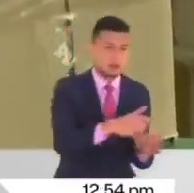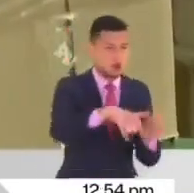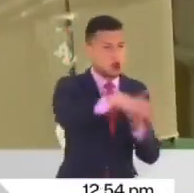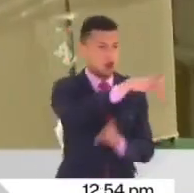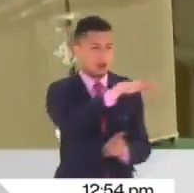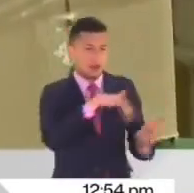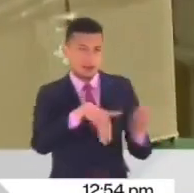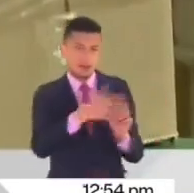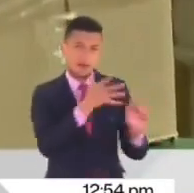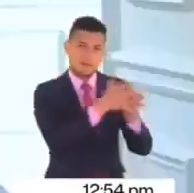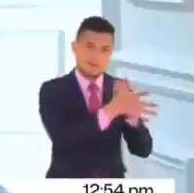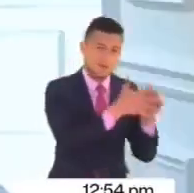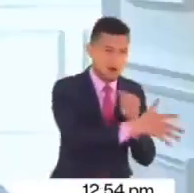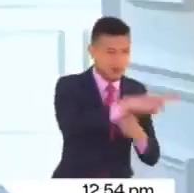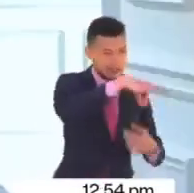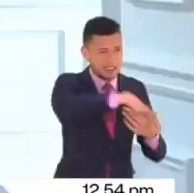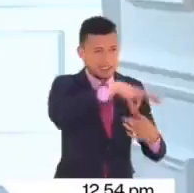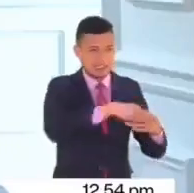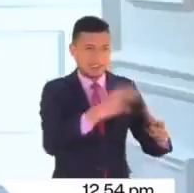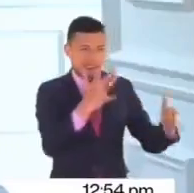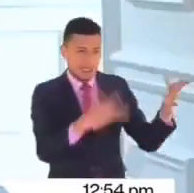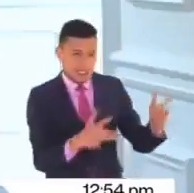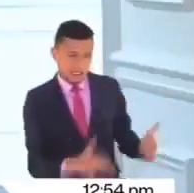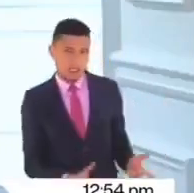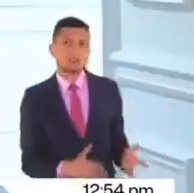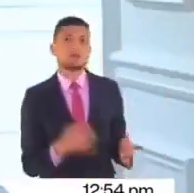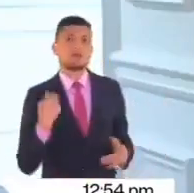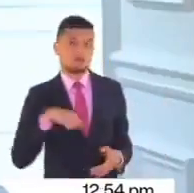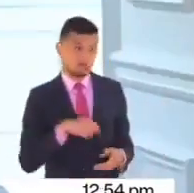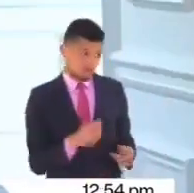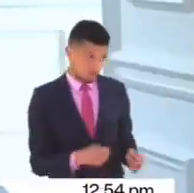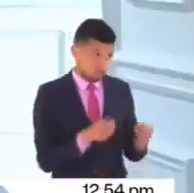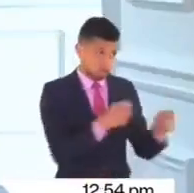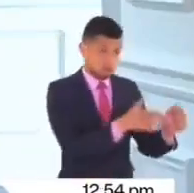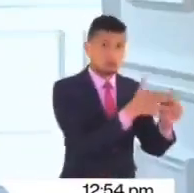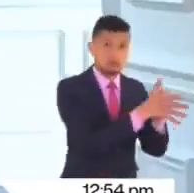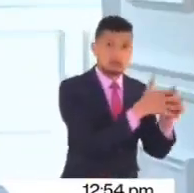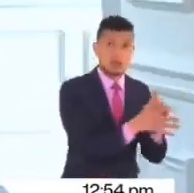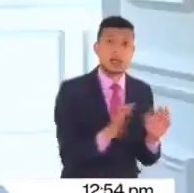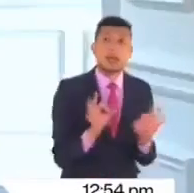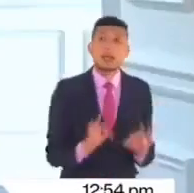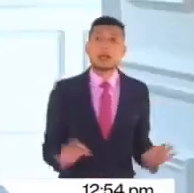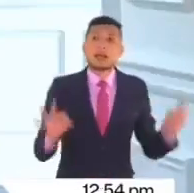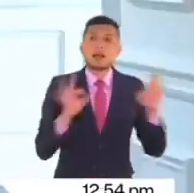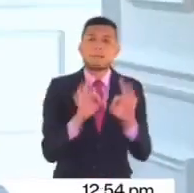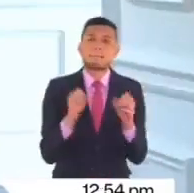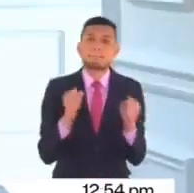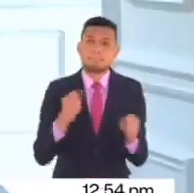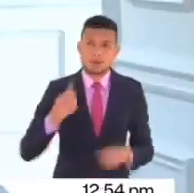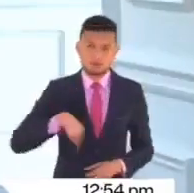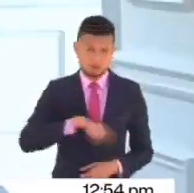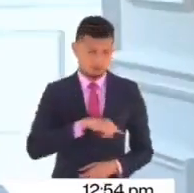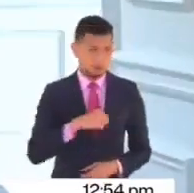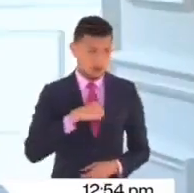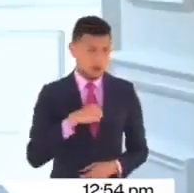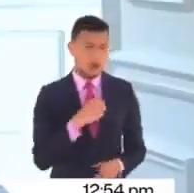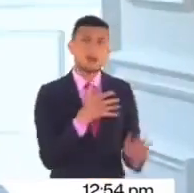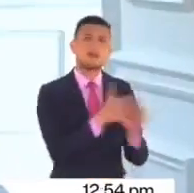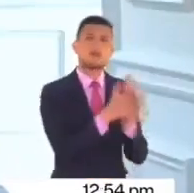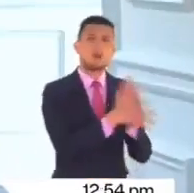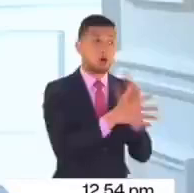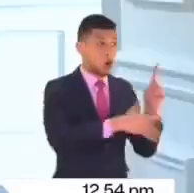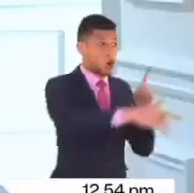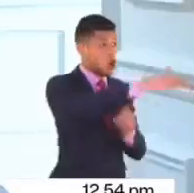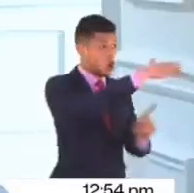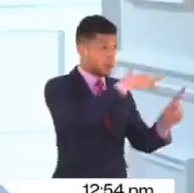contexto electoral. Pero lo importante es que tenemos toda esta información, no solo del contexto,